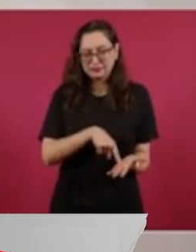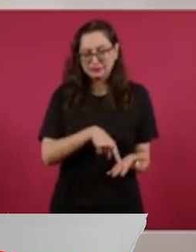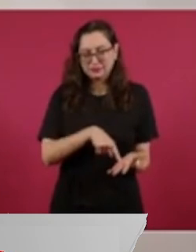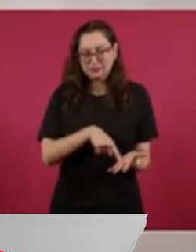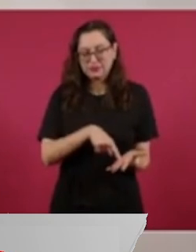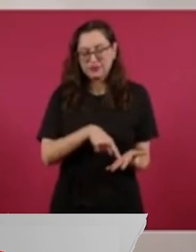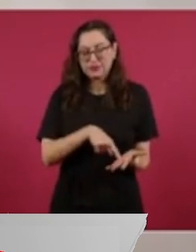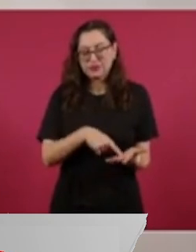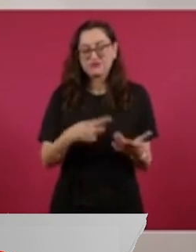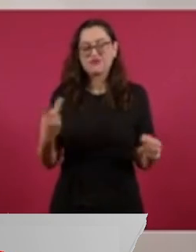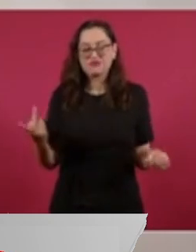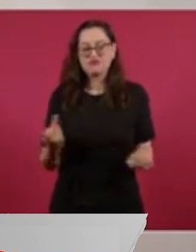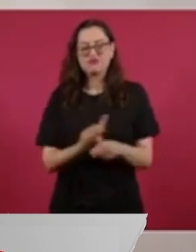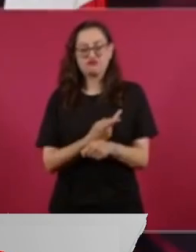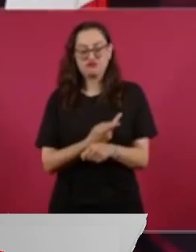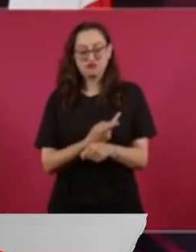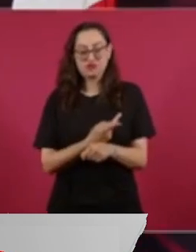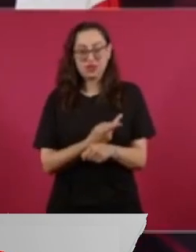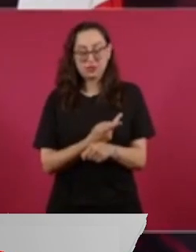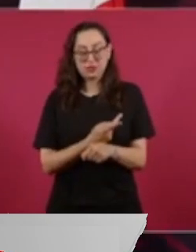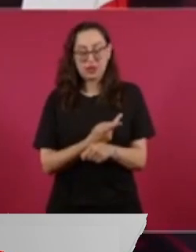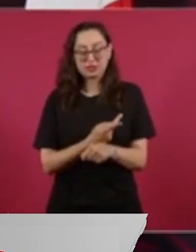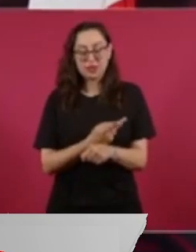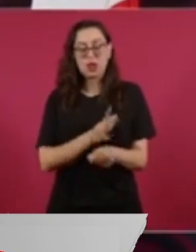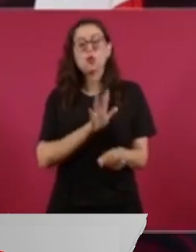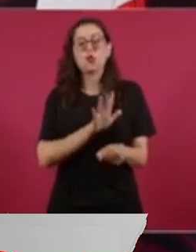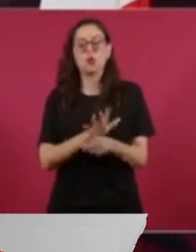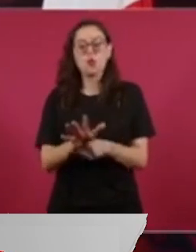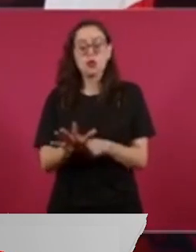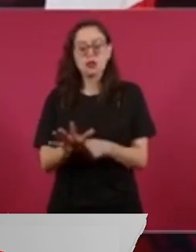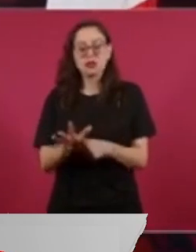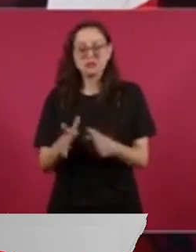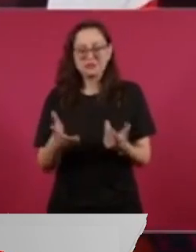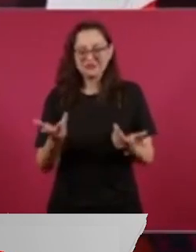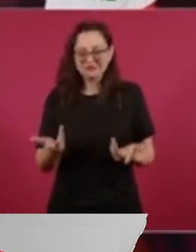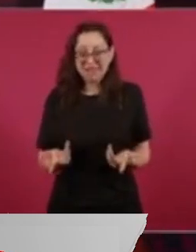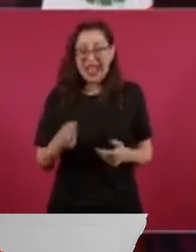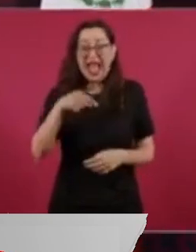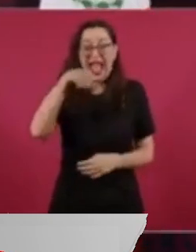Entonces, lo que nos están informando es que